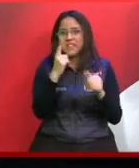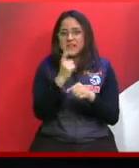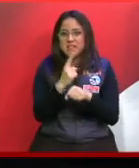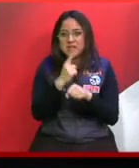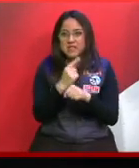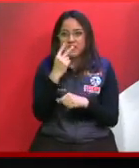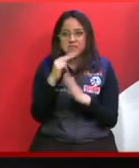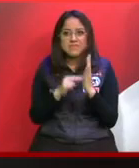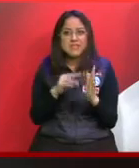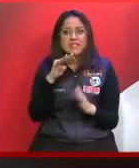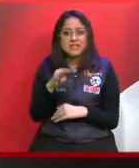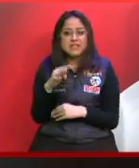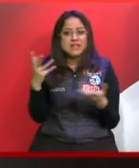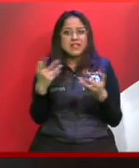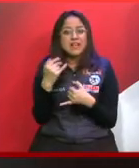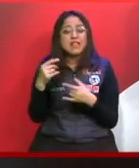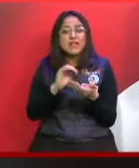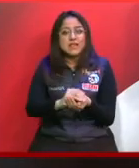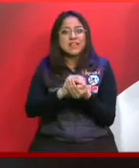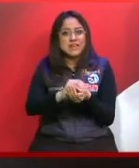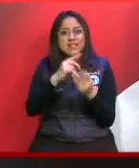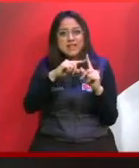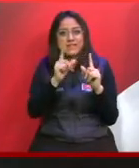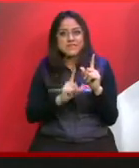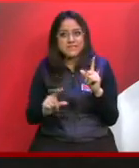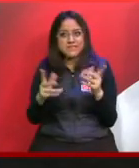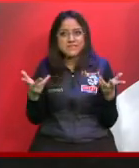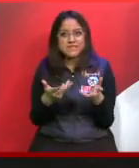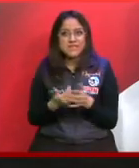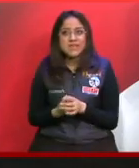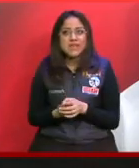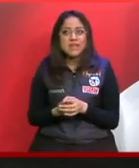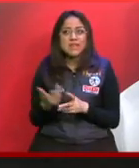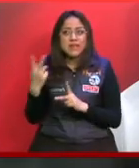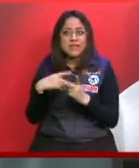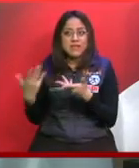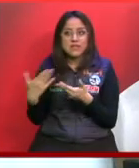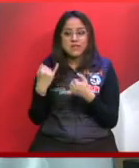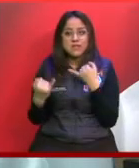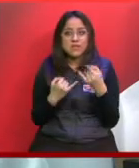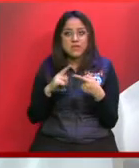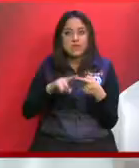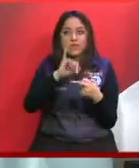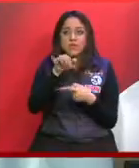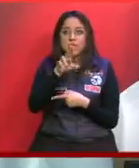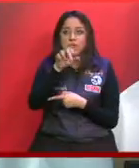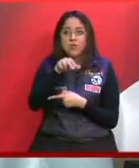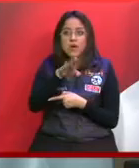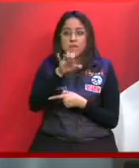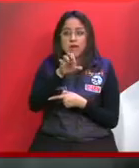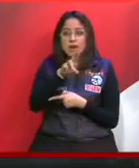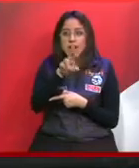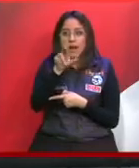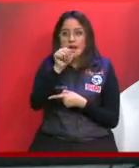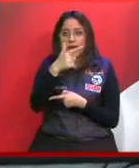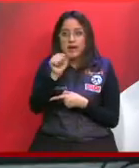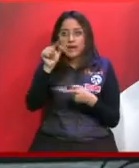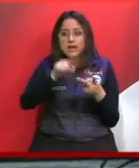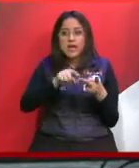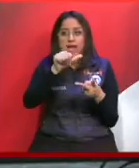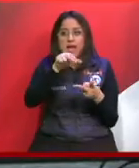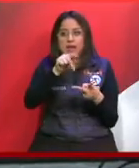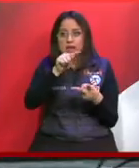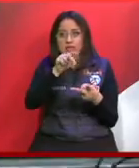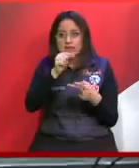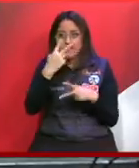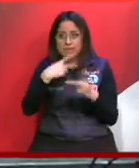año 2019 de la Lotería Nacional. Los padrinos de Juguetón, Juan Barragán y Anet Kuburu, estuvieron presentes